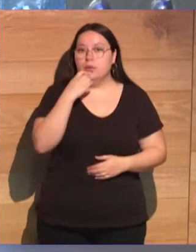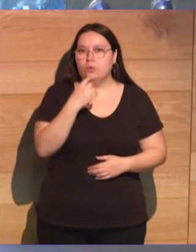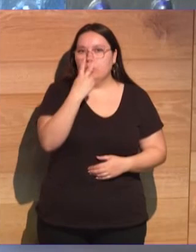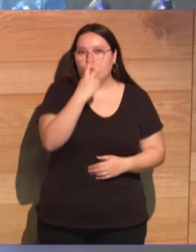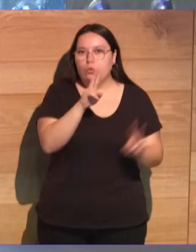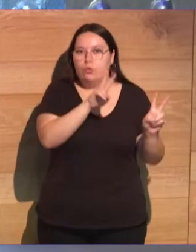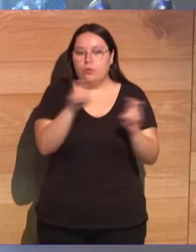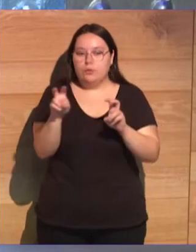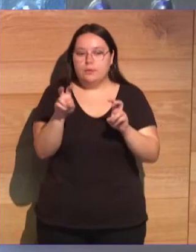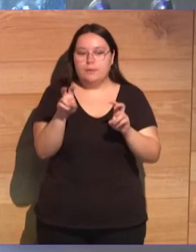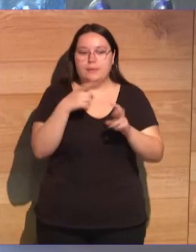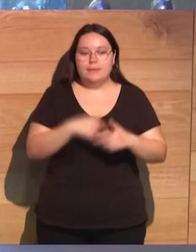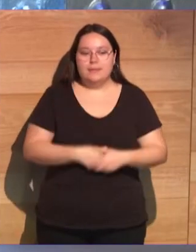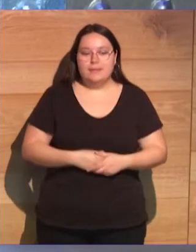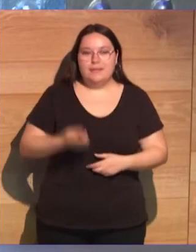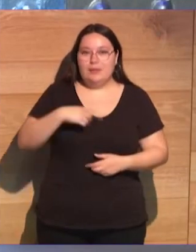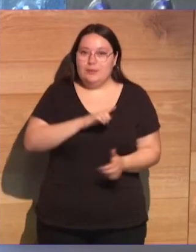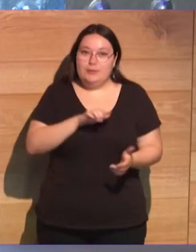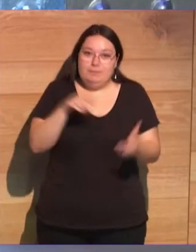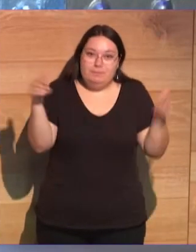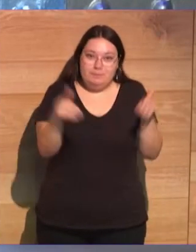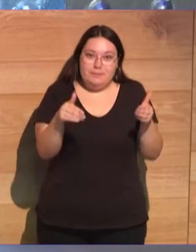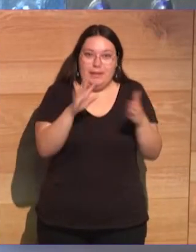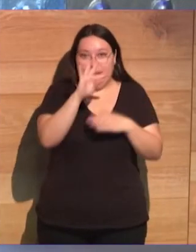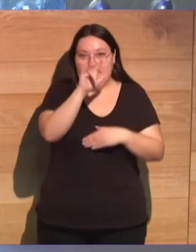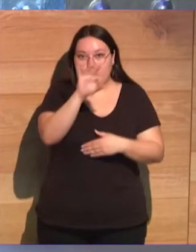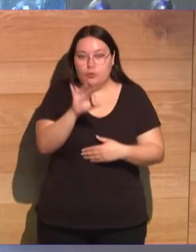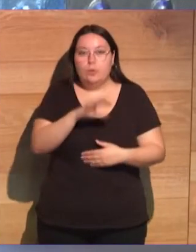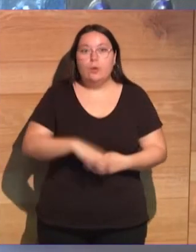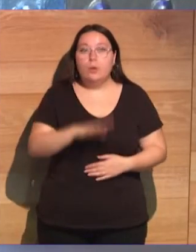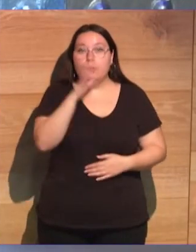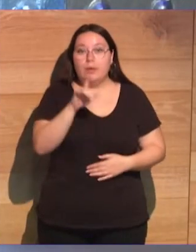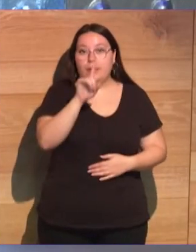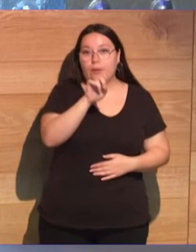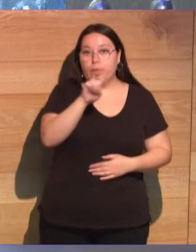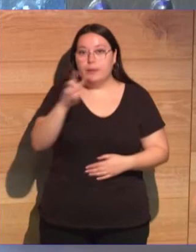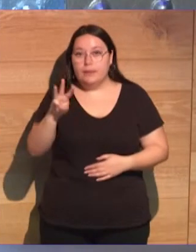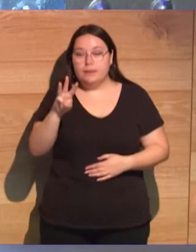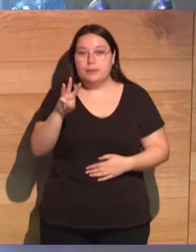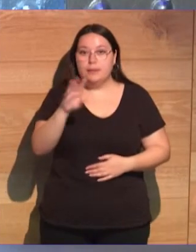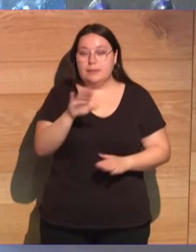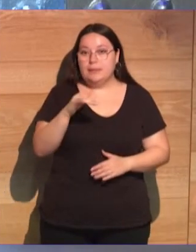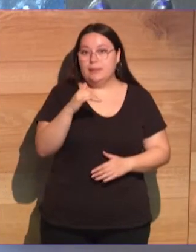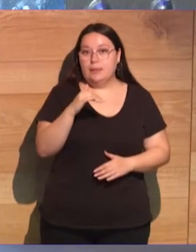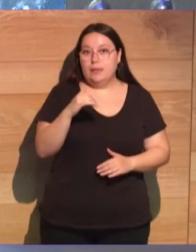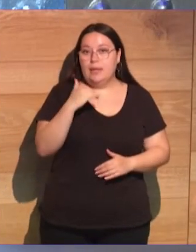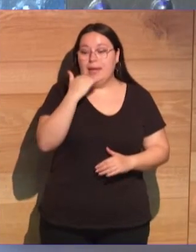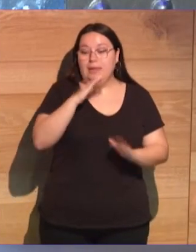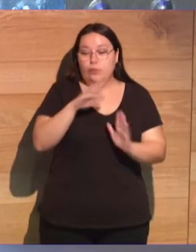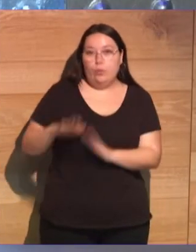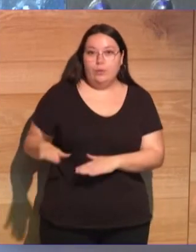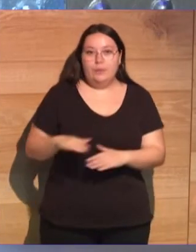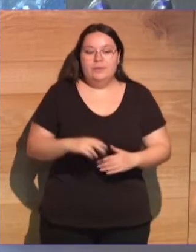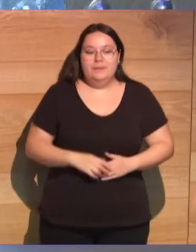grandes temas, además que tratamos en Telos, porque bueno, el 123, que es el penúltimo número de Telos,